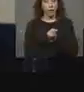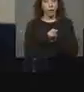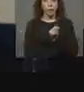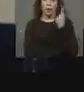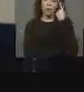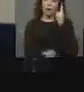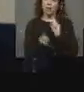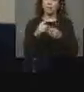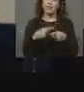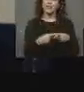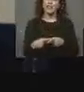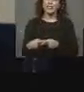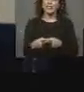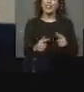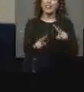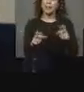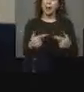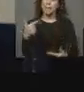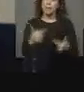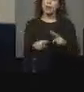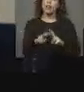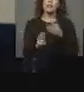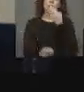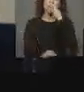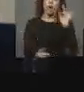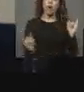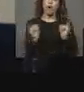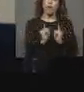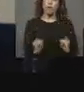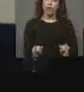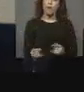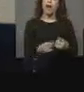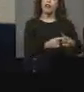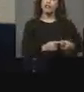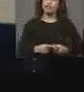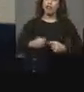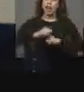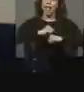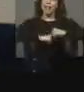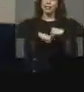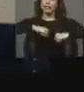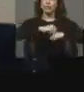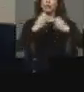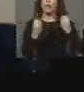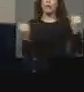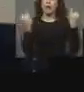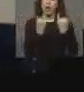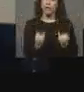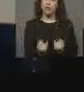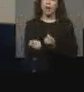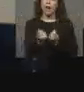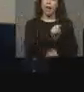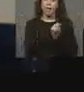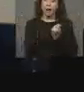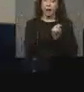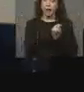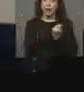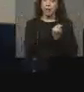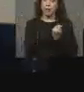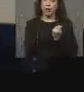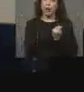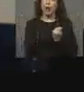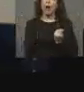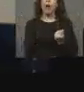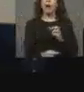una sociedad que en lo político se construye de mejor forma, que en lo social se estructura adecuadamente y en lo económico el producto